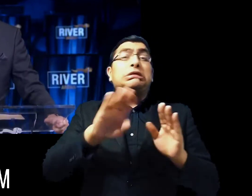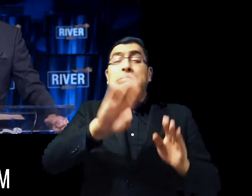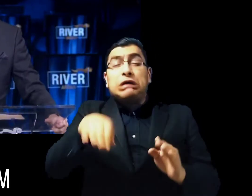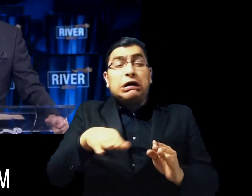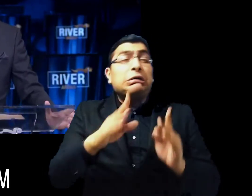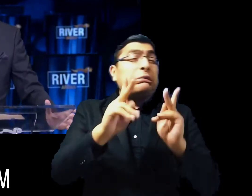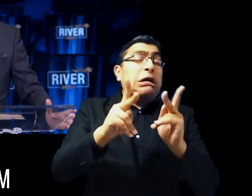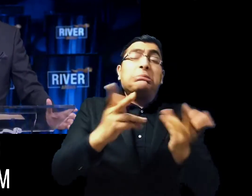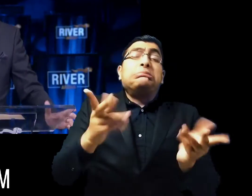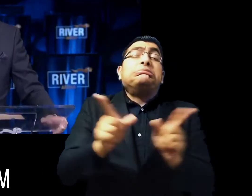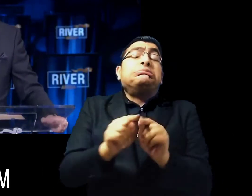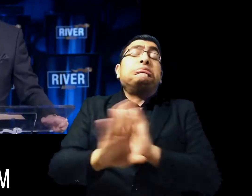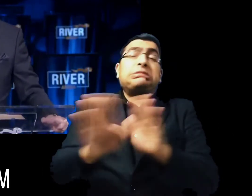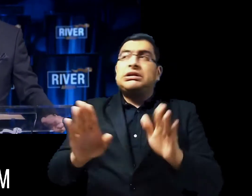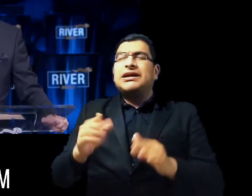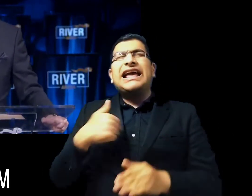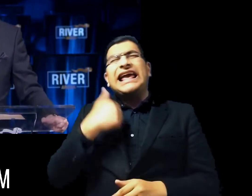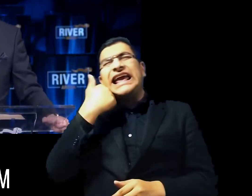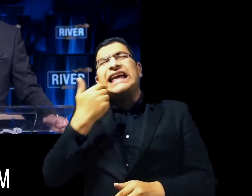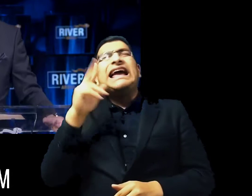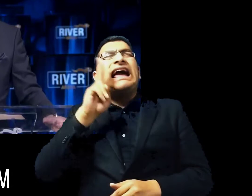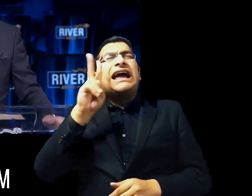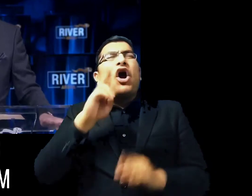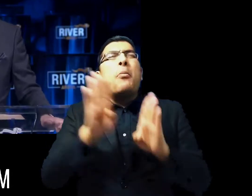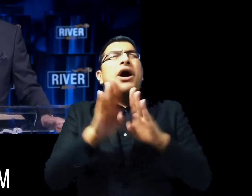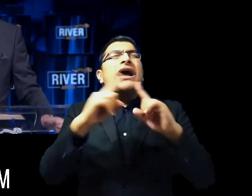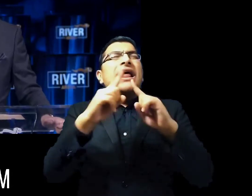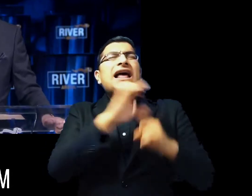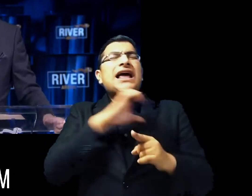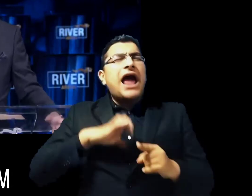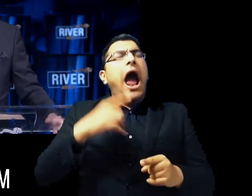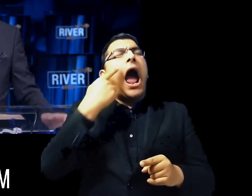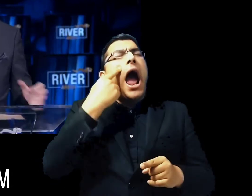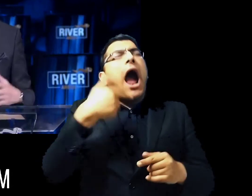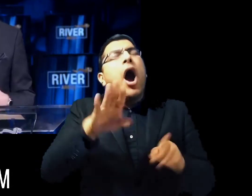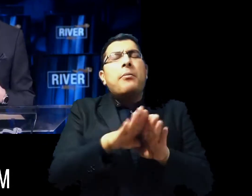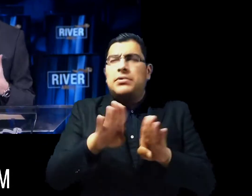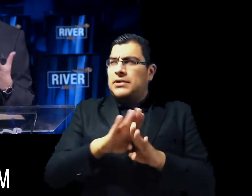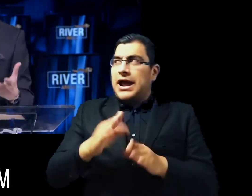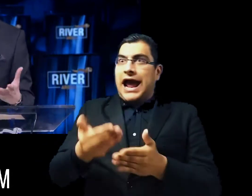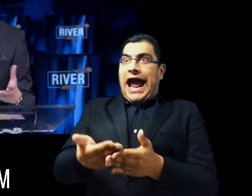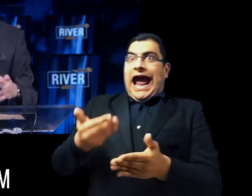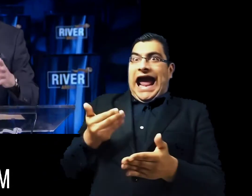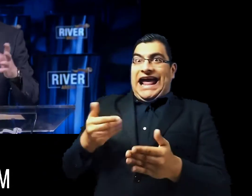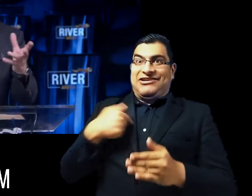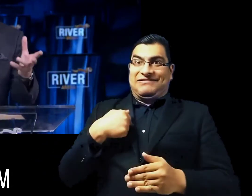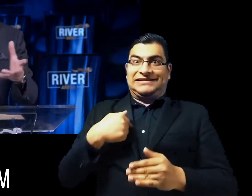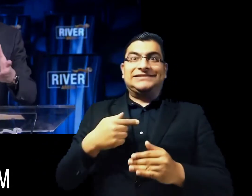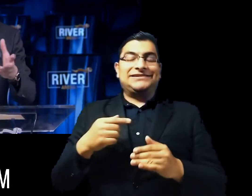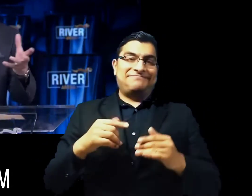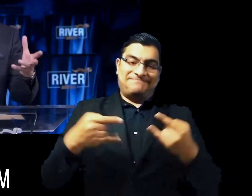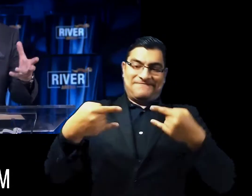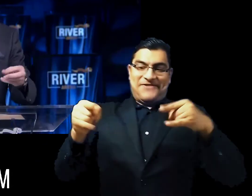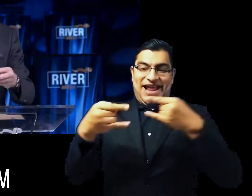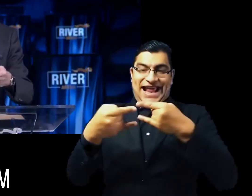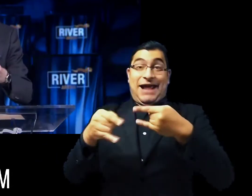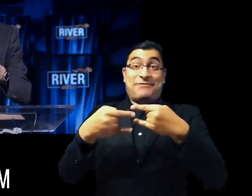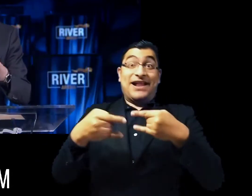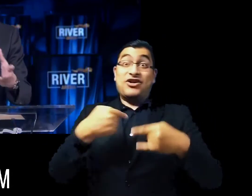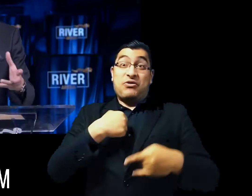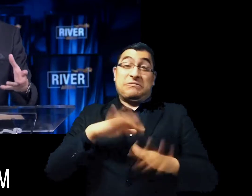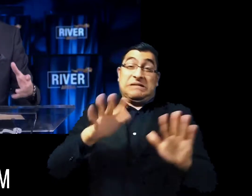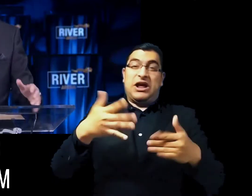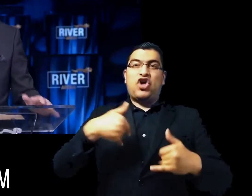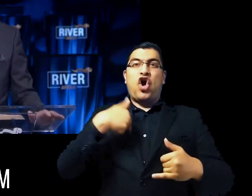cristiana. Así que justo antes de que comenzara el servicio, yo me acuerdo que me ubico en la puerta, yo tendría, no sé,